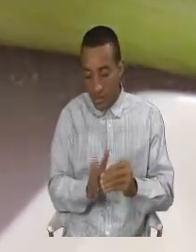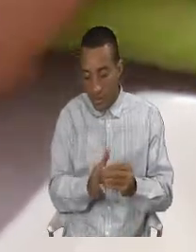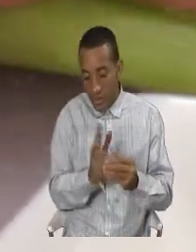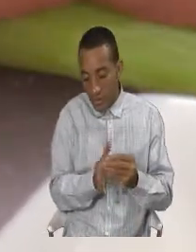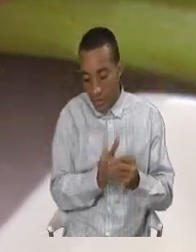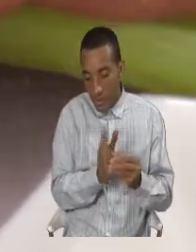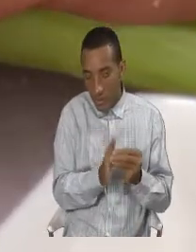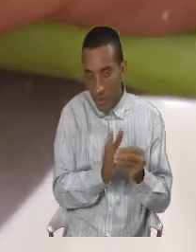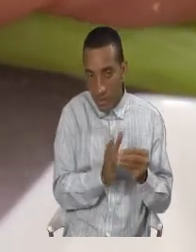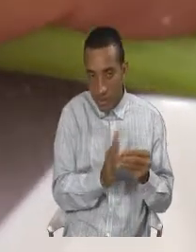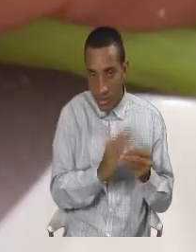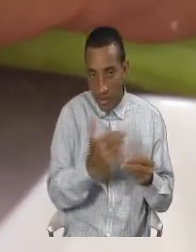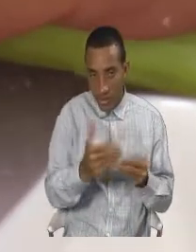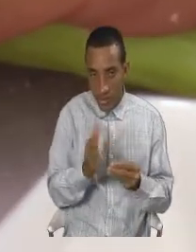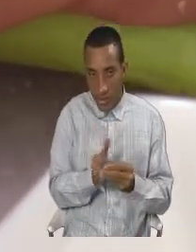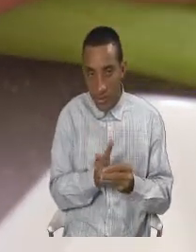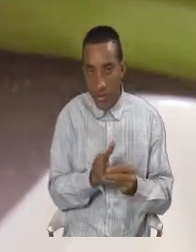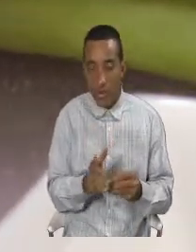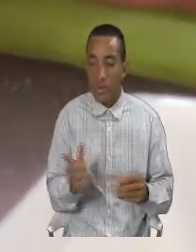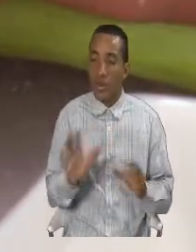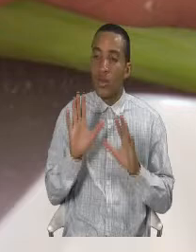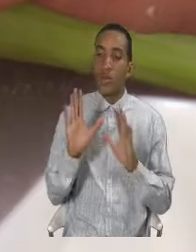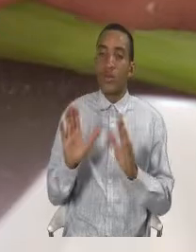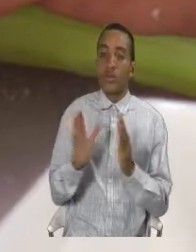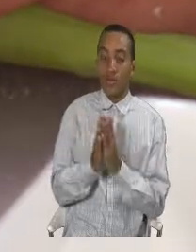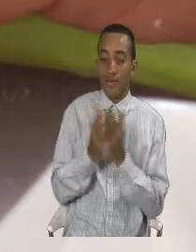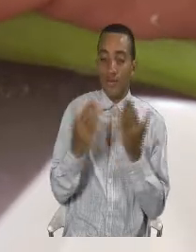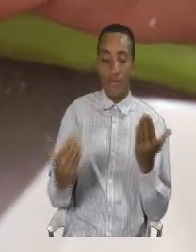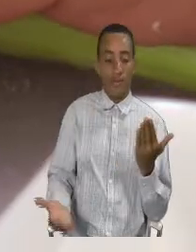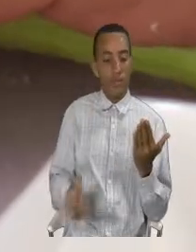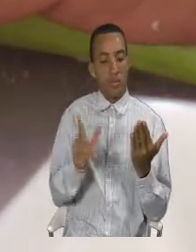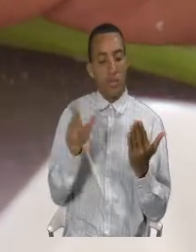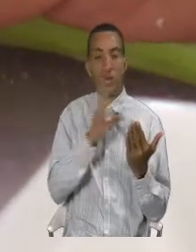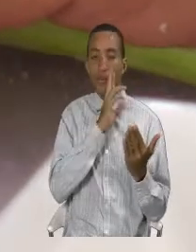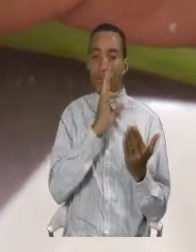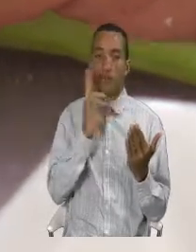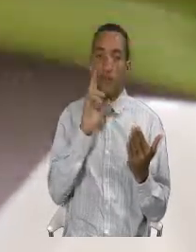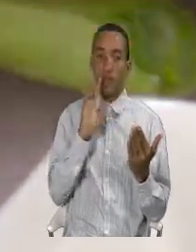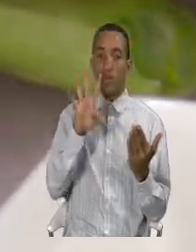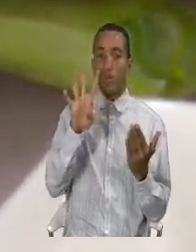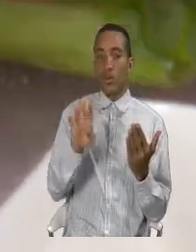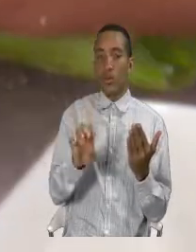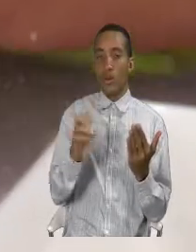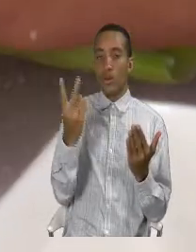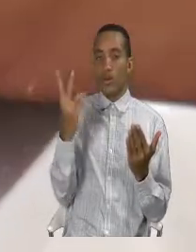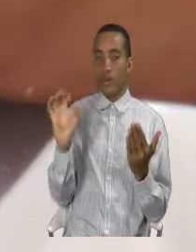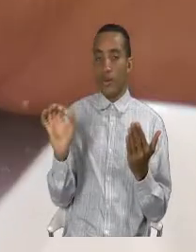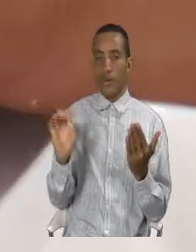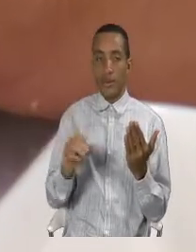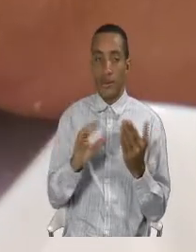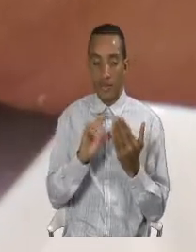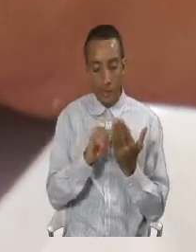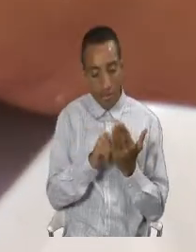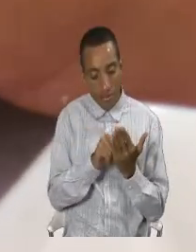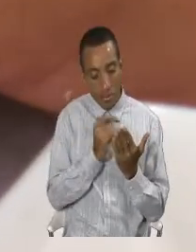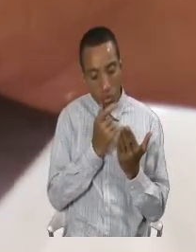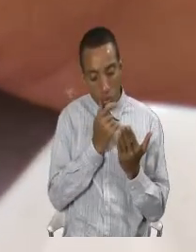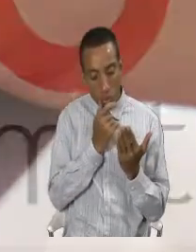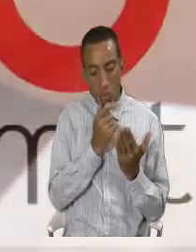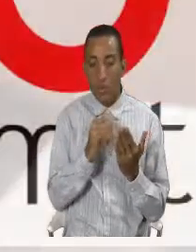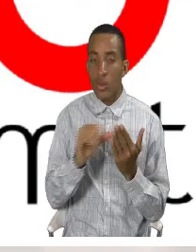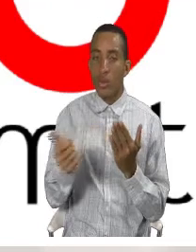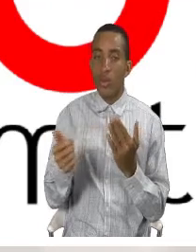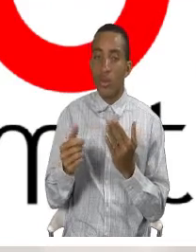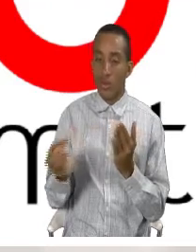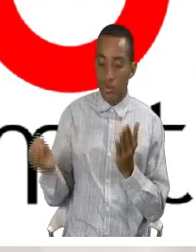la encuentran en la carta del restaurante 920 con una pequeña variación que es espinaca.